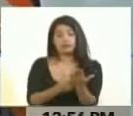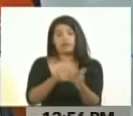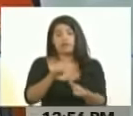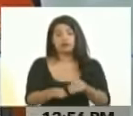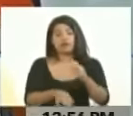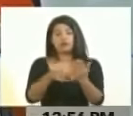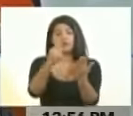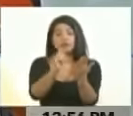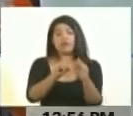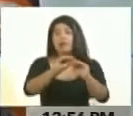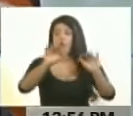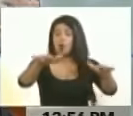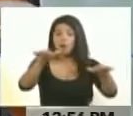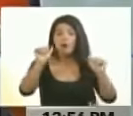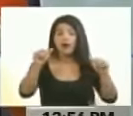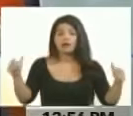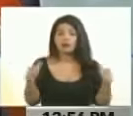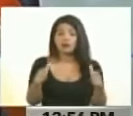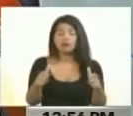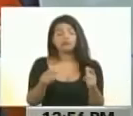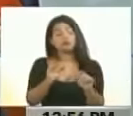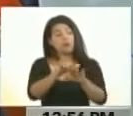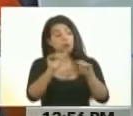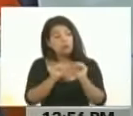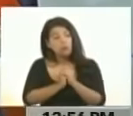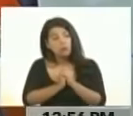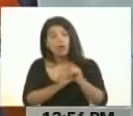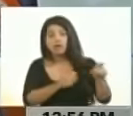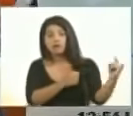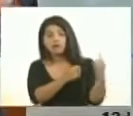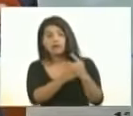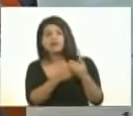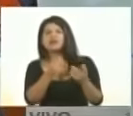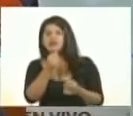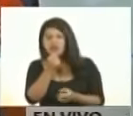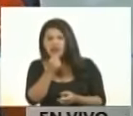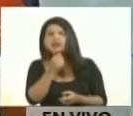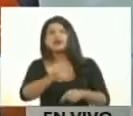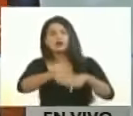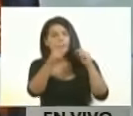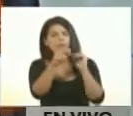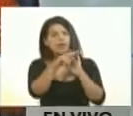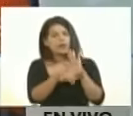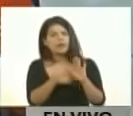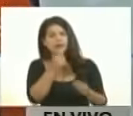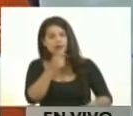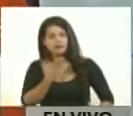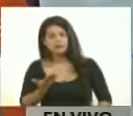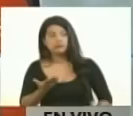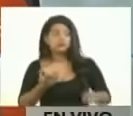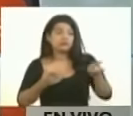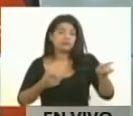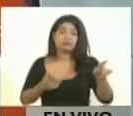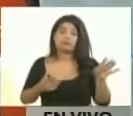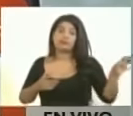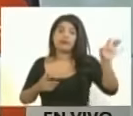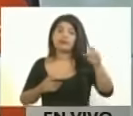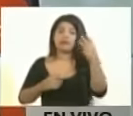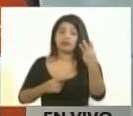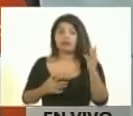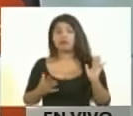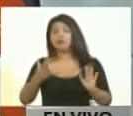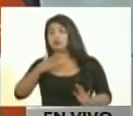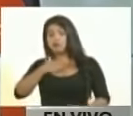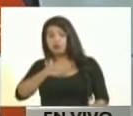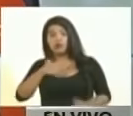institucionalidad del Mercosur? Son justamente los gobiernos de la Triple Alianza. Porque nosotros estamos en el marco del Mercosur, que es lo que